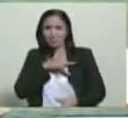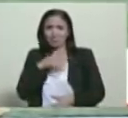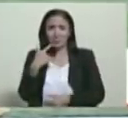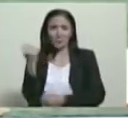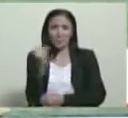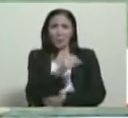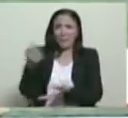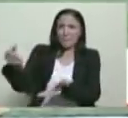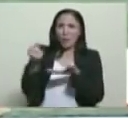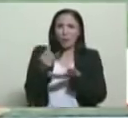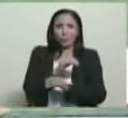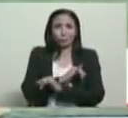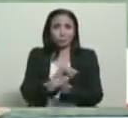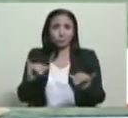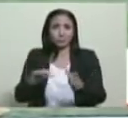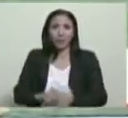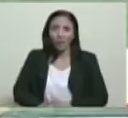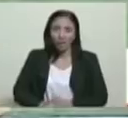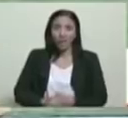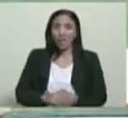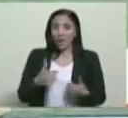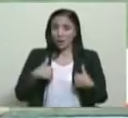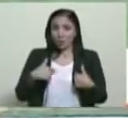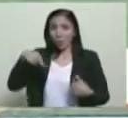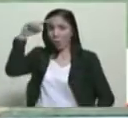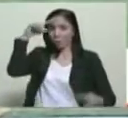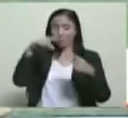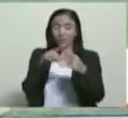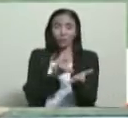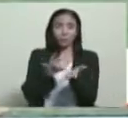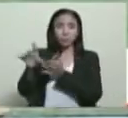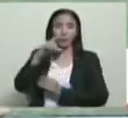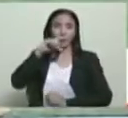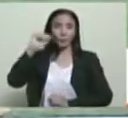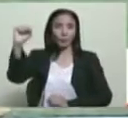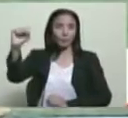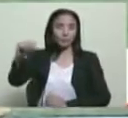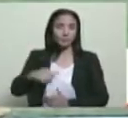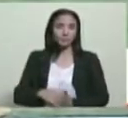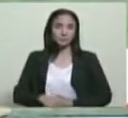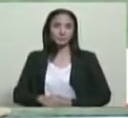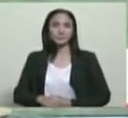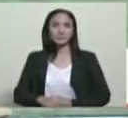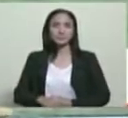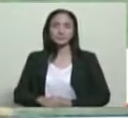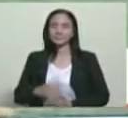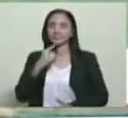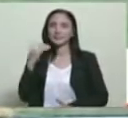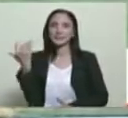bono, no quiero CLAP, yo lo que quiero es que se vaya Nicolás.